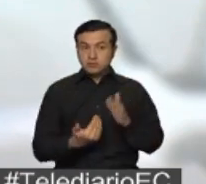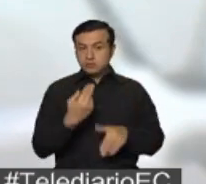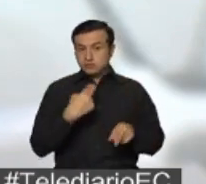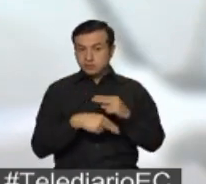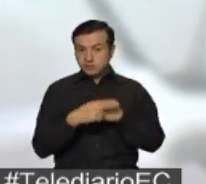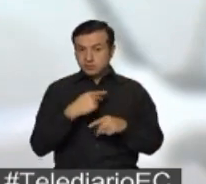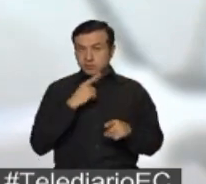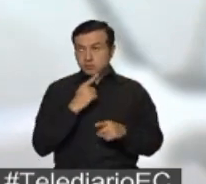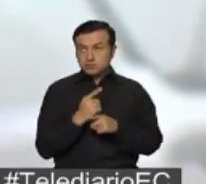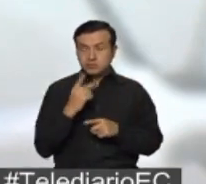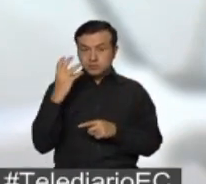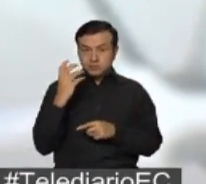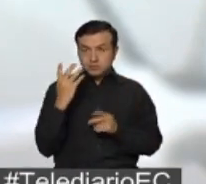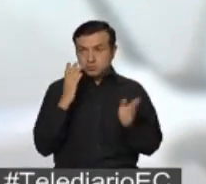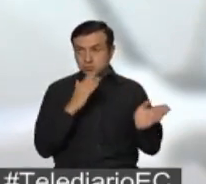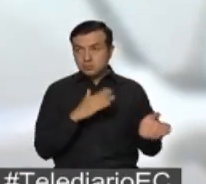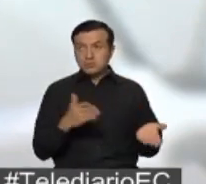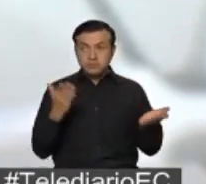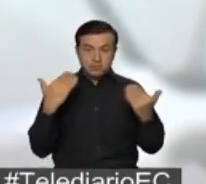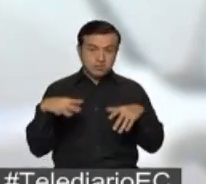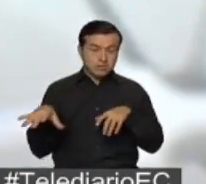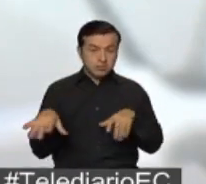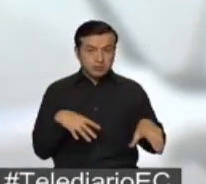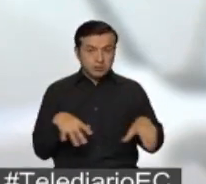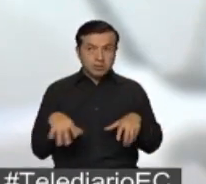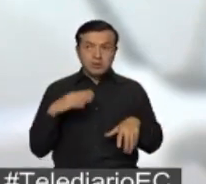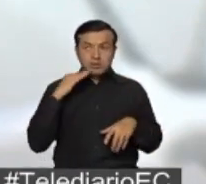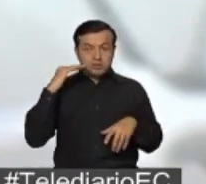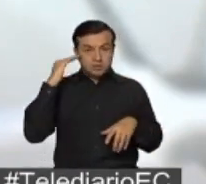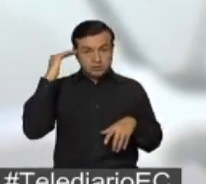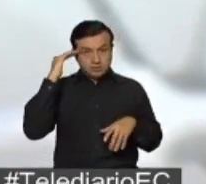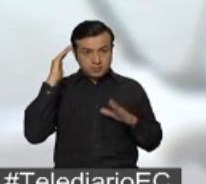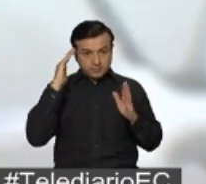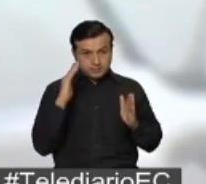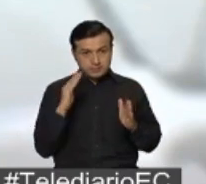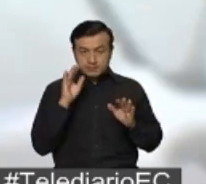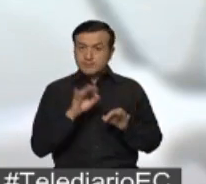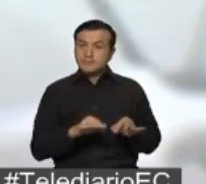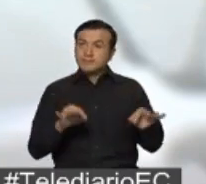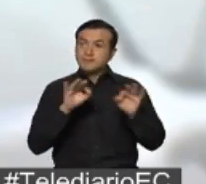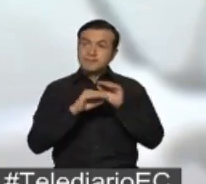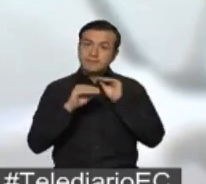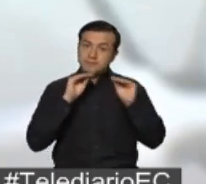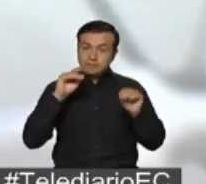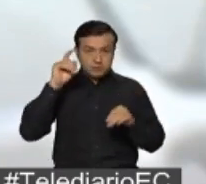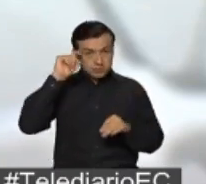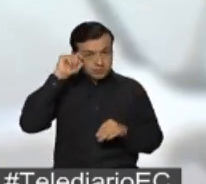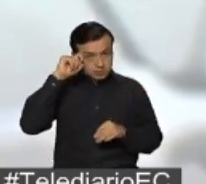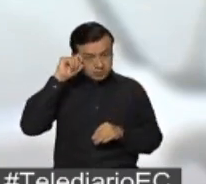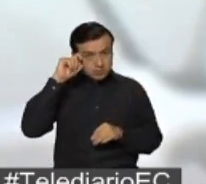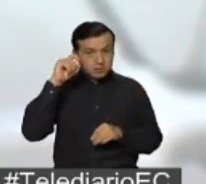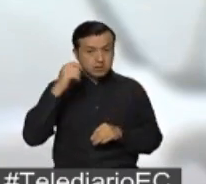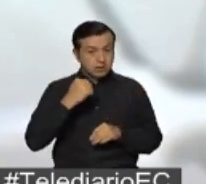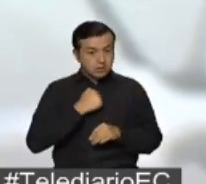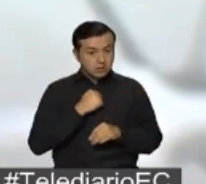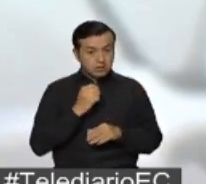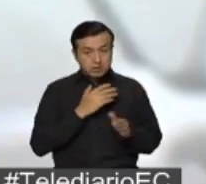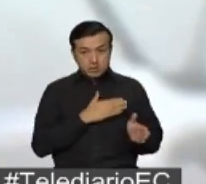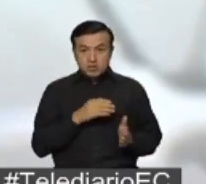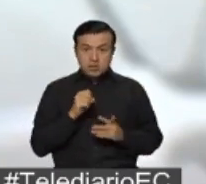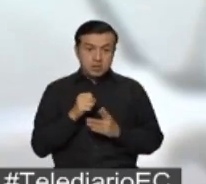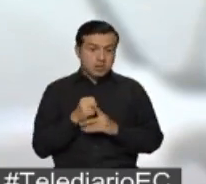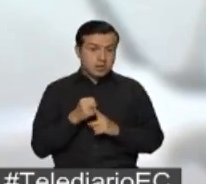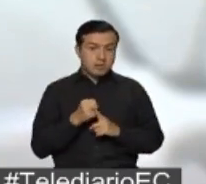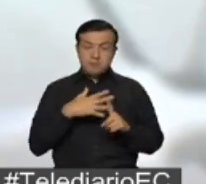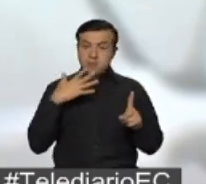14 en actividades de adultos mayores es importante que no nos olvidemos de nuestra mística de impacto y